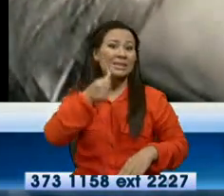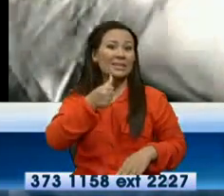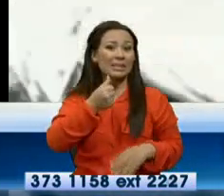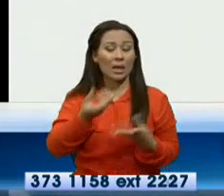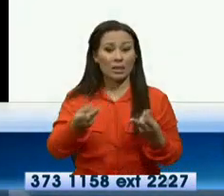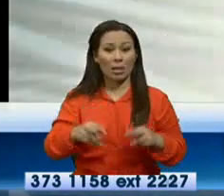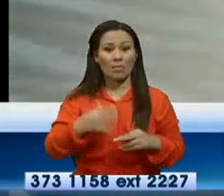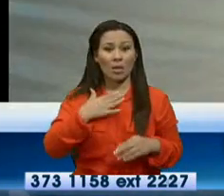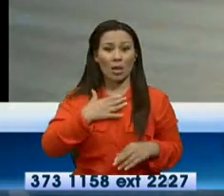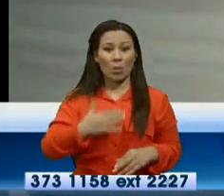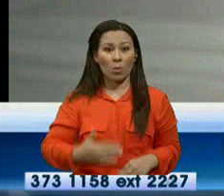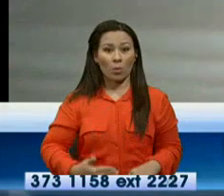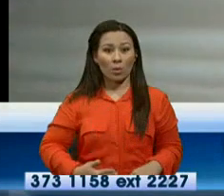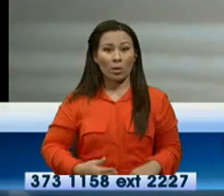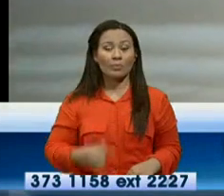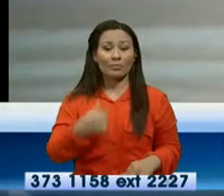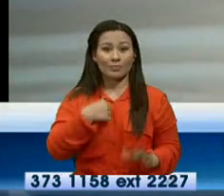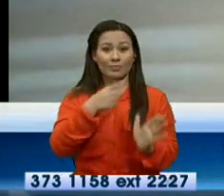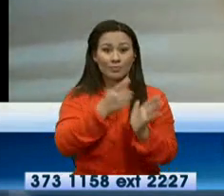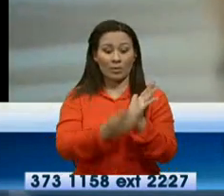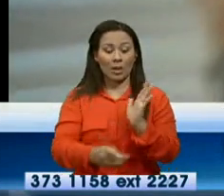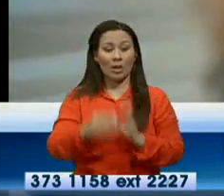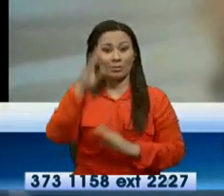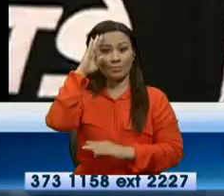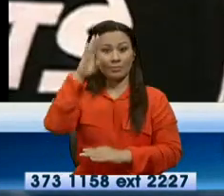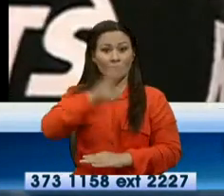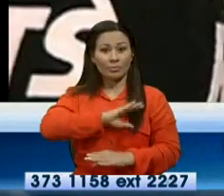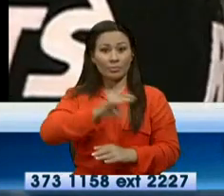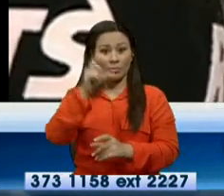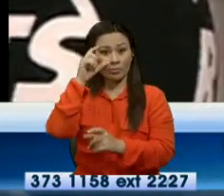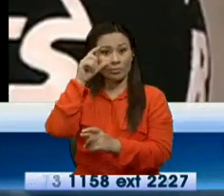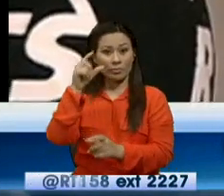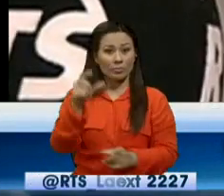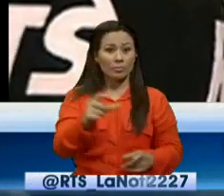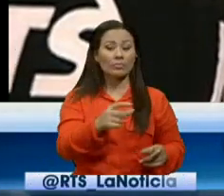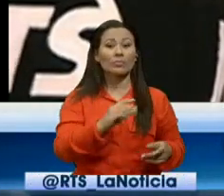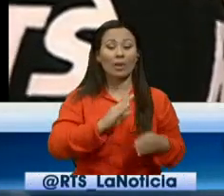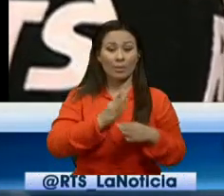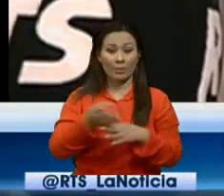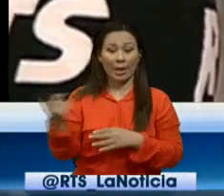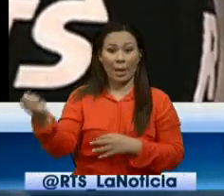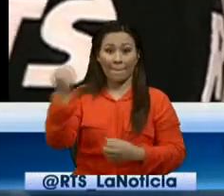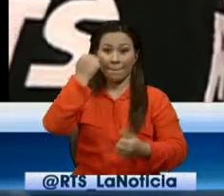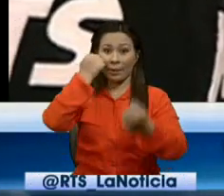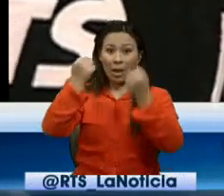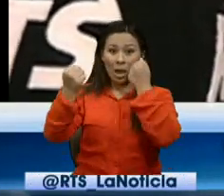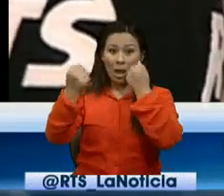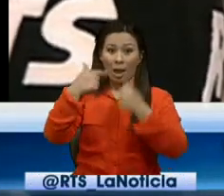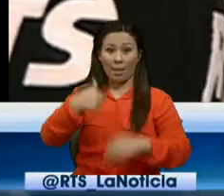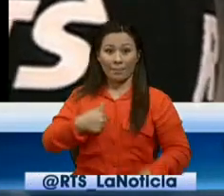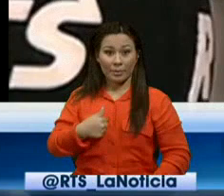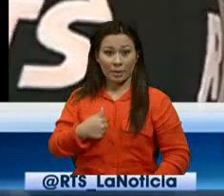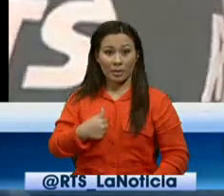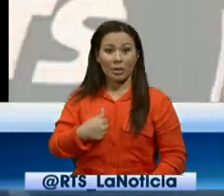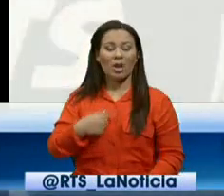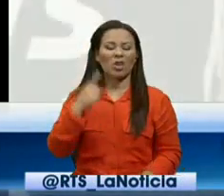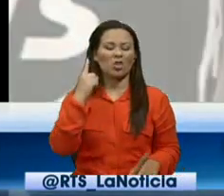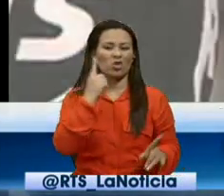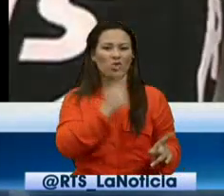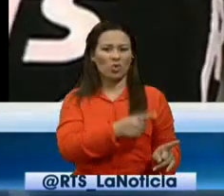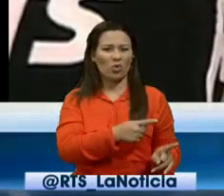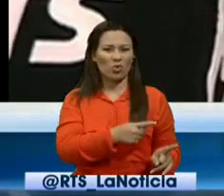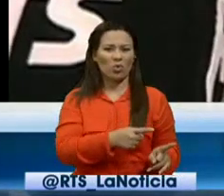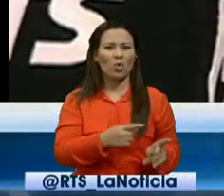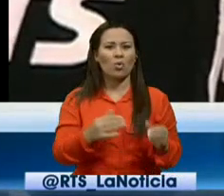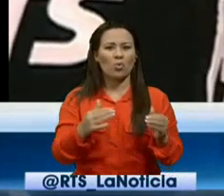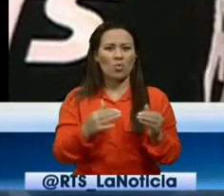en el pecho. Ella denunció el caso en la fiscalía. Después que me agredieron, me dijeron, eso te lo mereces. Así